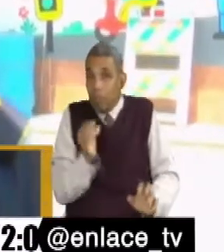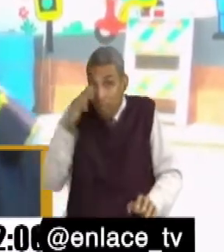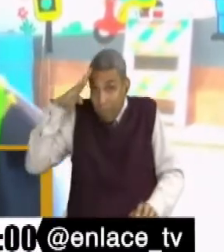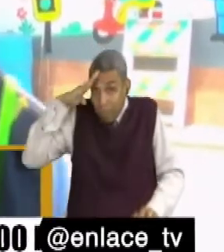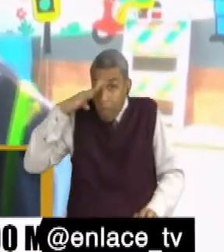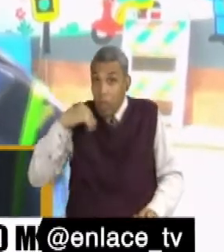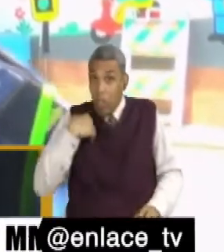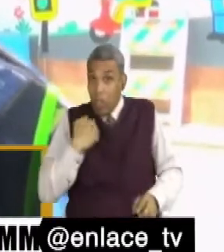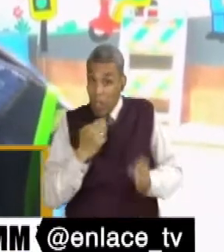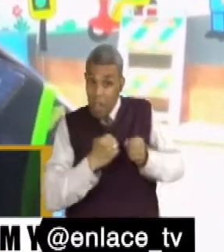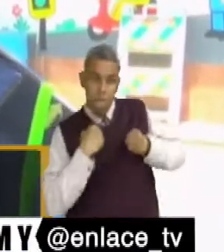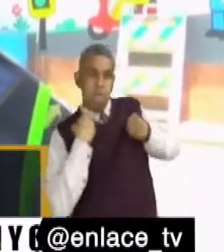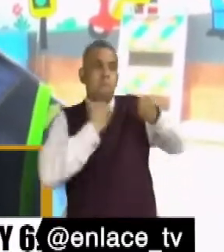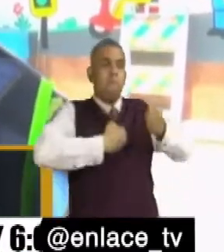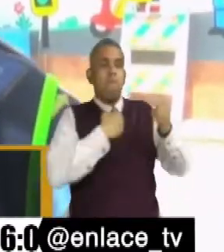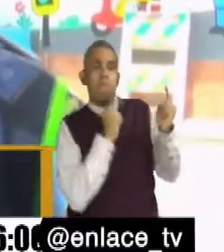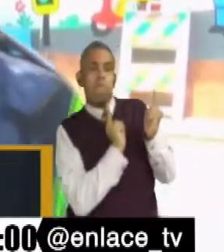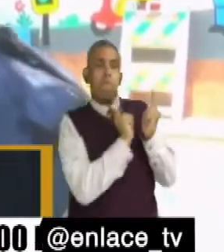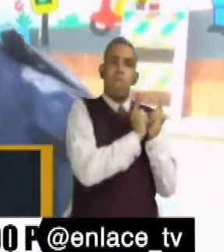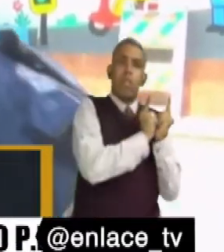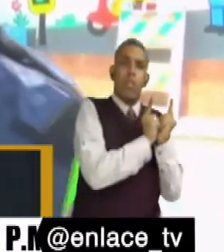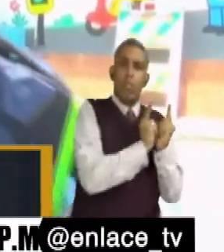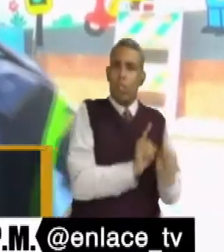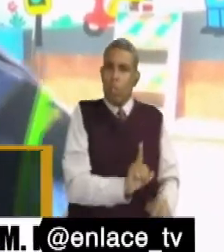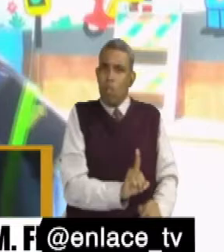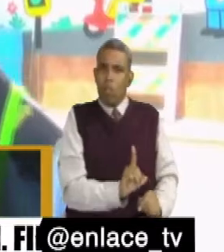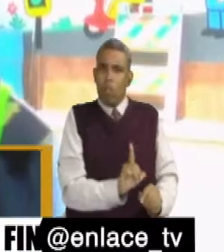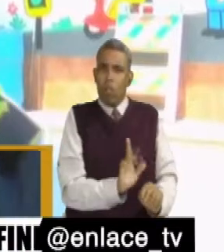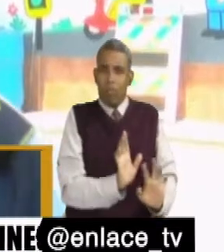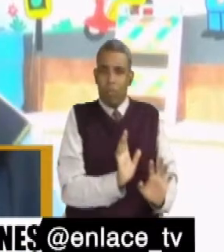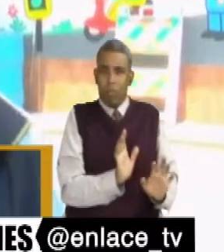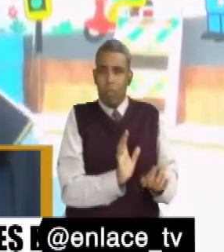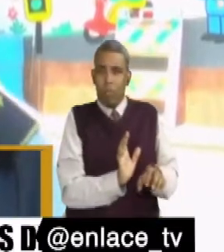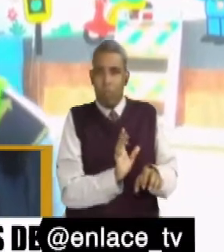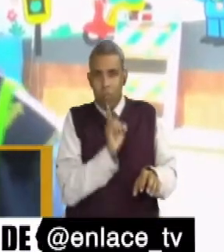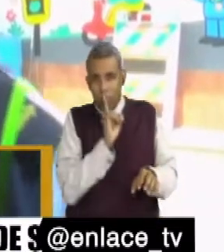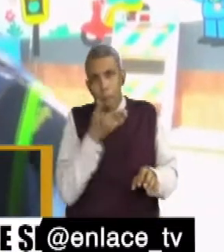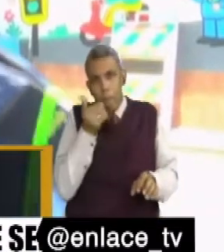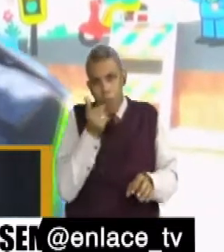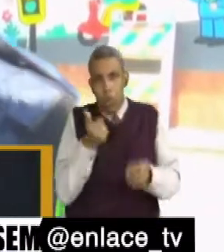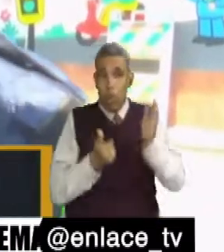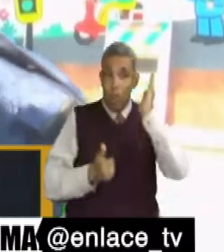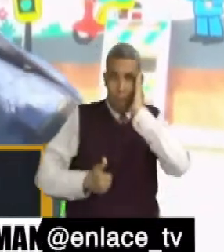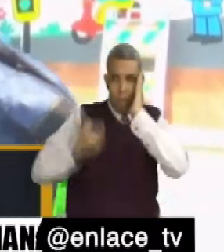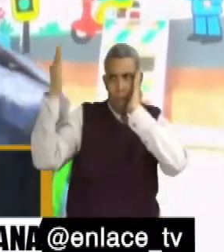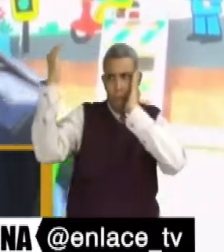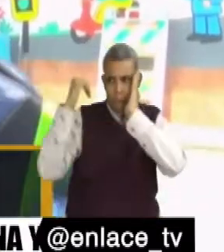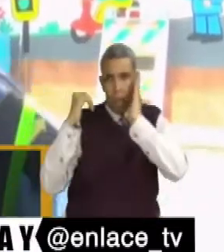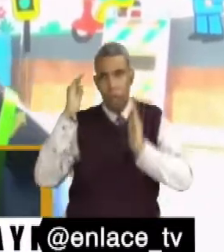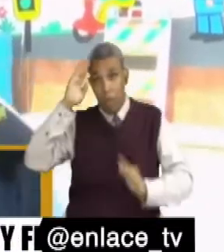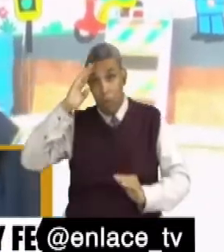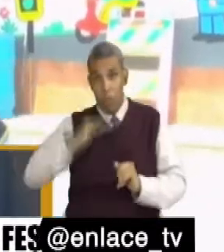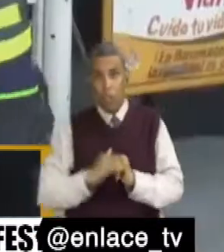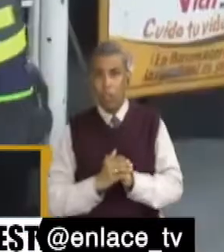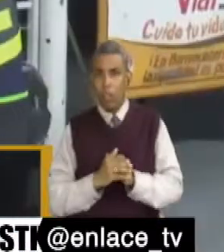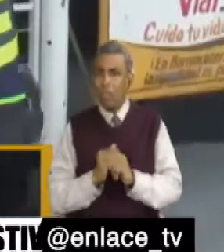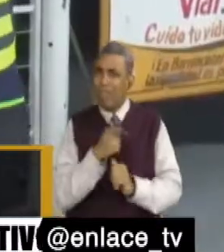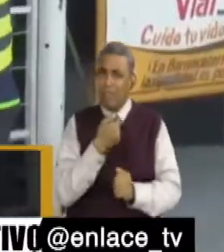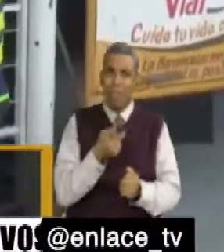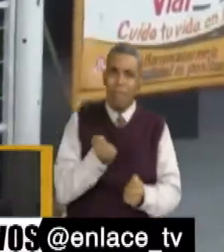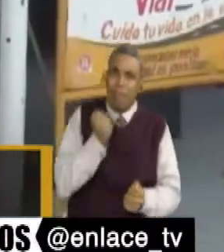pues ellos aparecen delante de nosotros, vuelve y la agrede verbalmente con algunas palabras soeces.